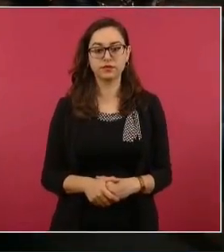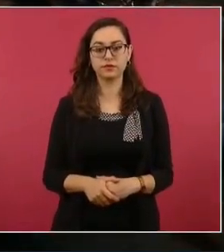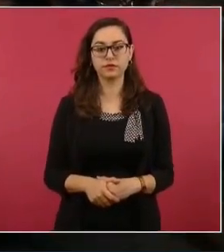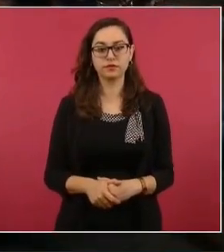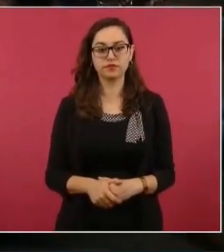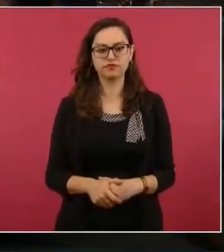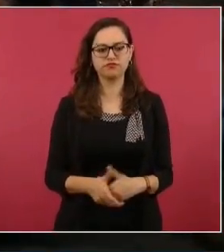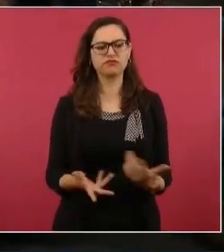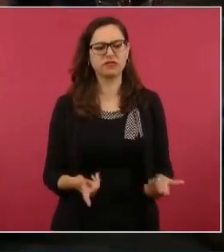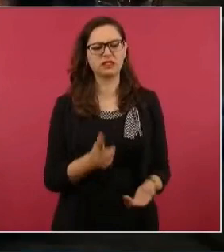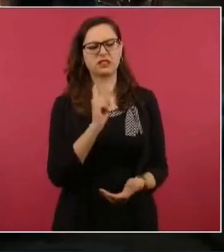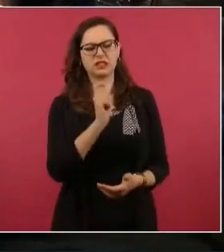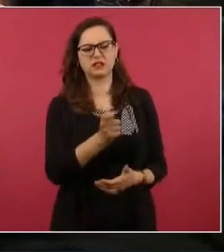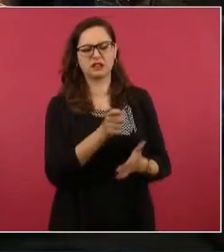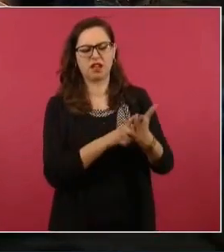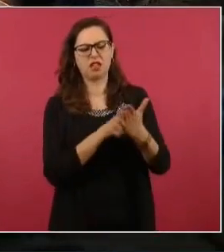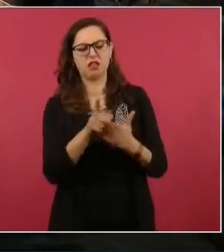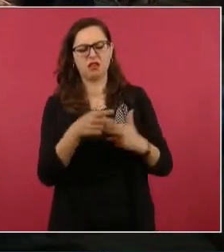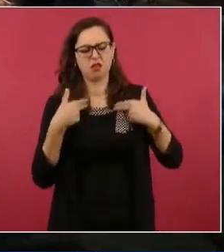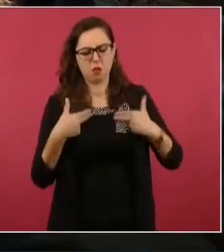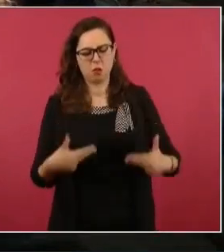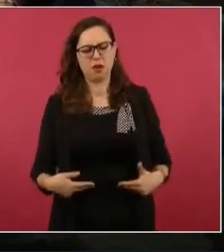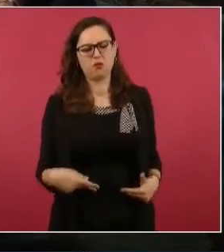concepto sobre derechos humanos,